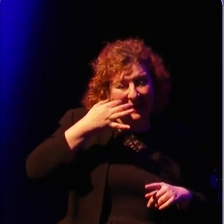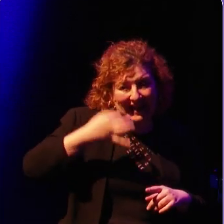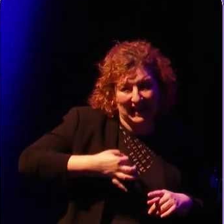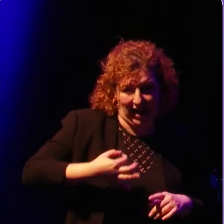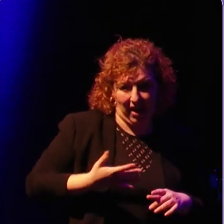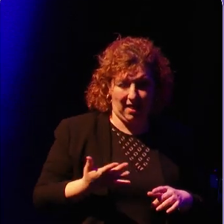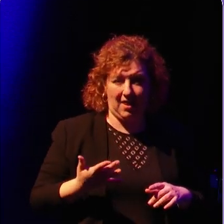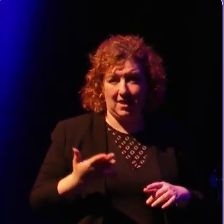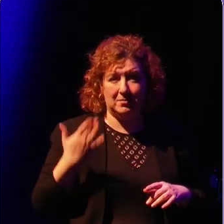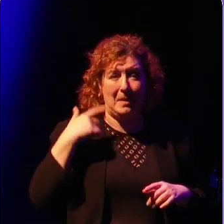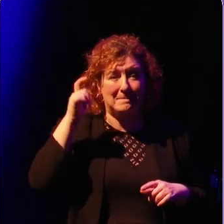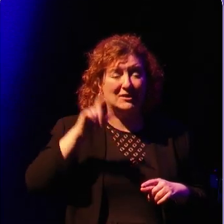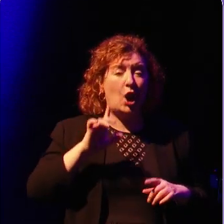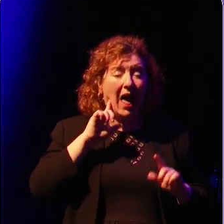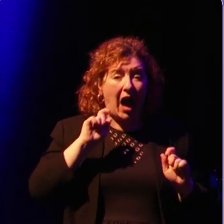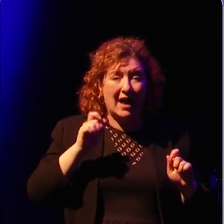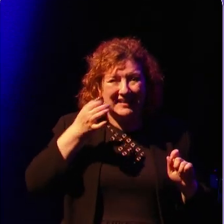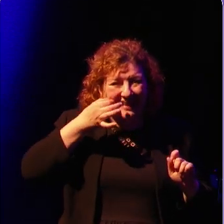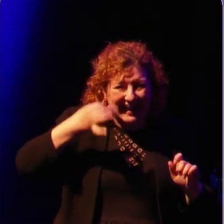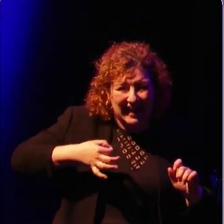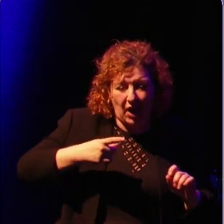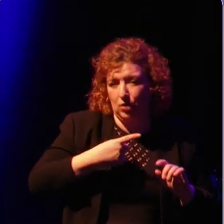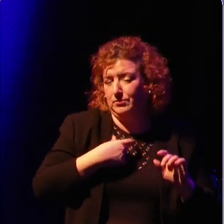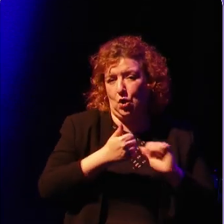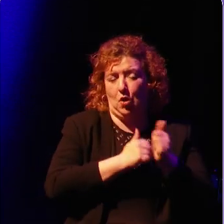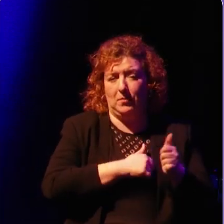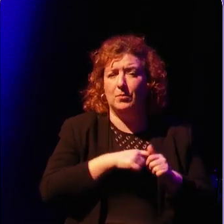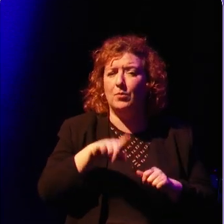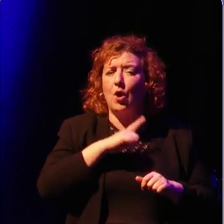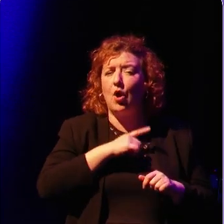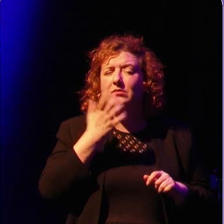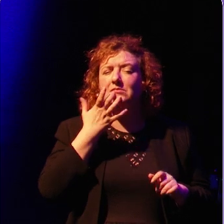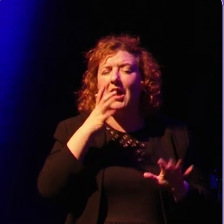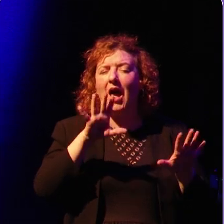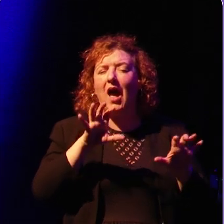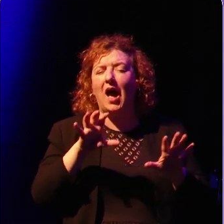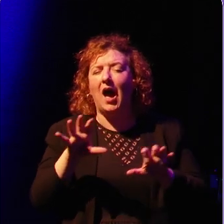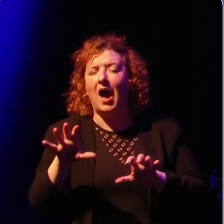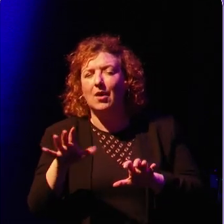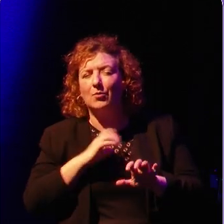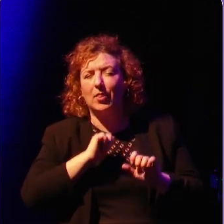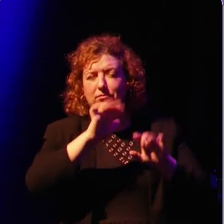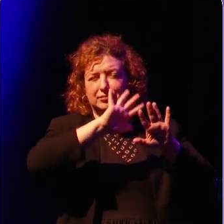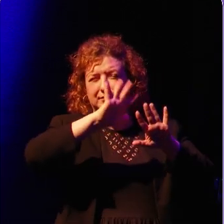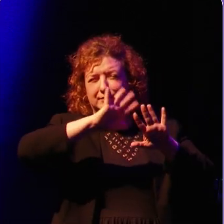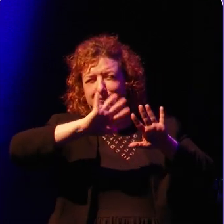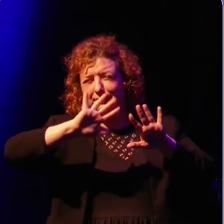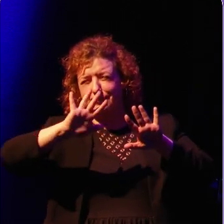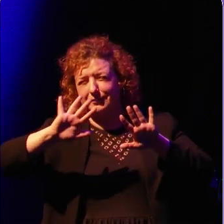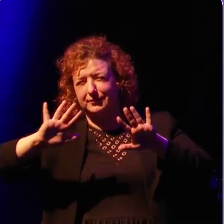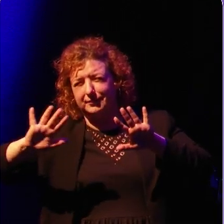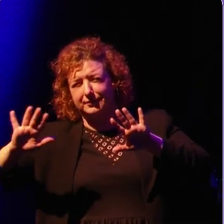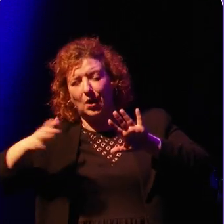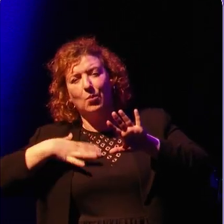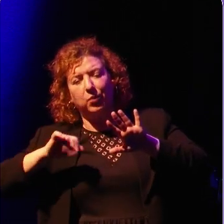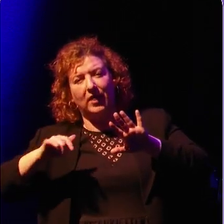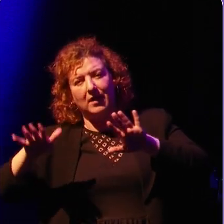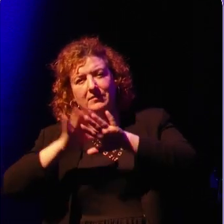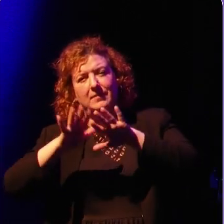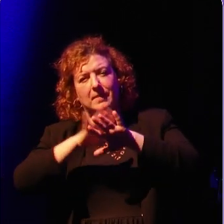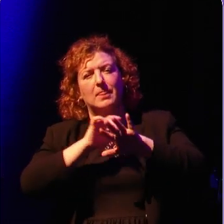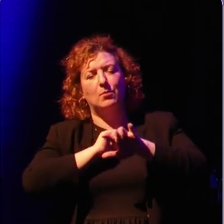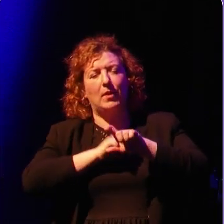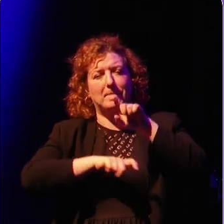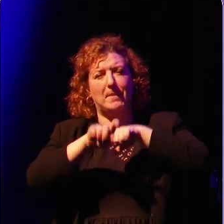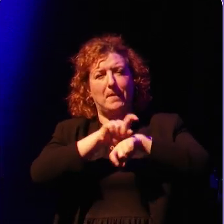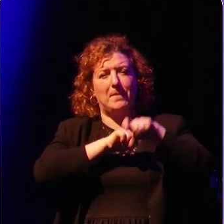aseguro que sí. ¿Por qué? Porque el algoritmo ha aprendido. Sabe que de esta cantidad de ruido puedo lograr esta